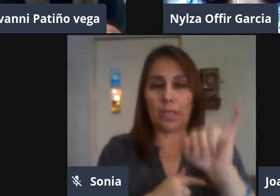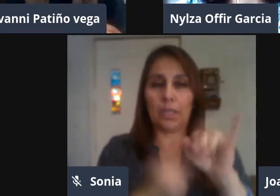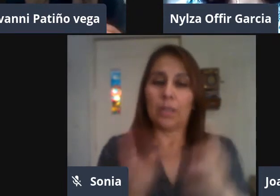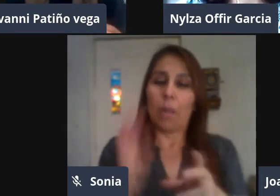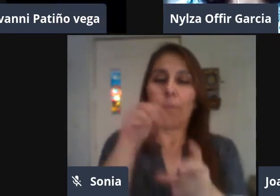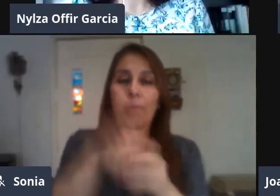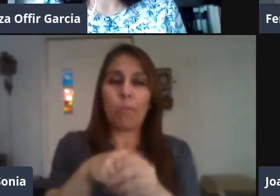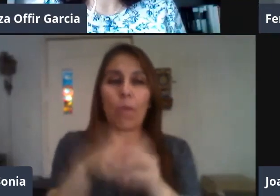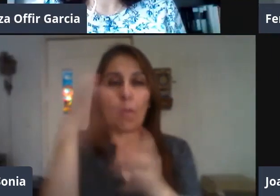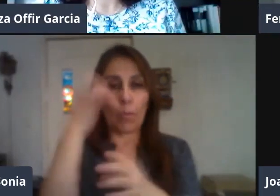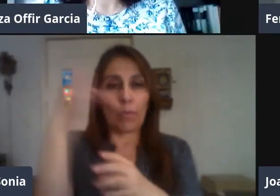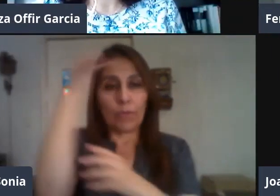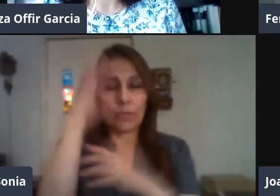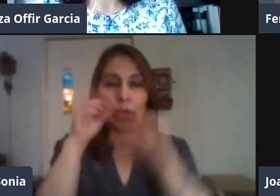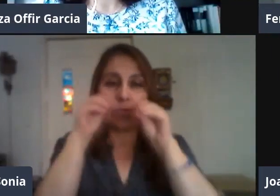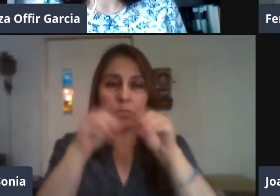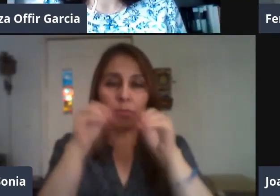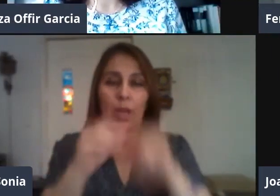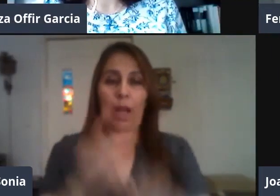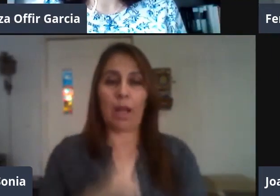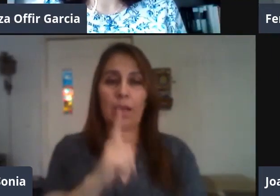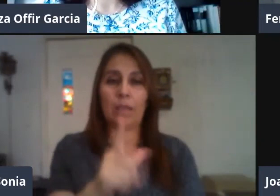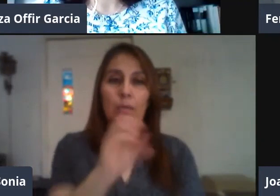y lideresas de la unah